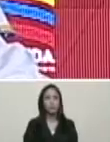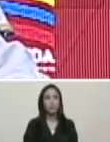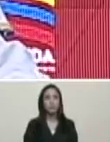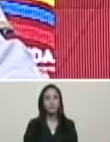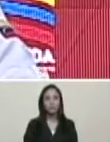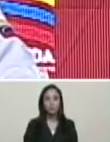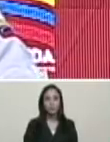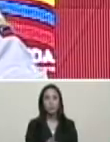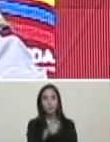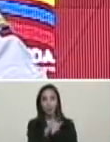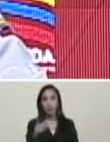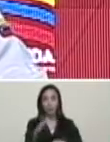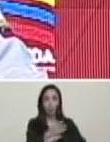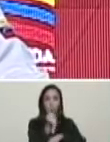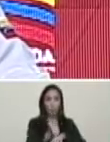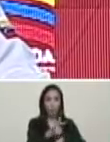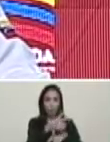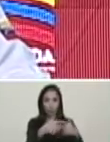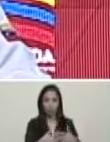por parte del imperialismo.